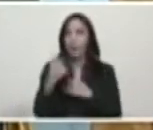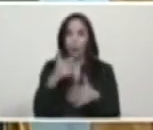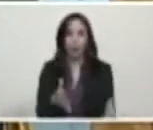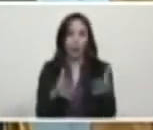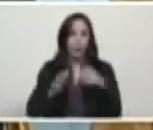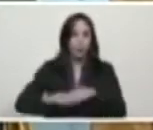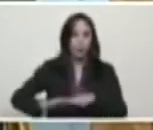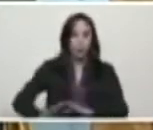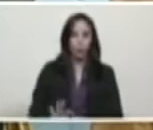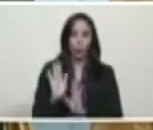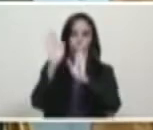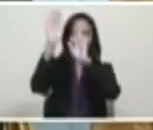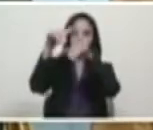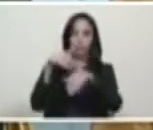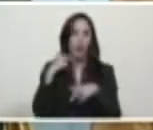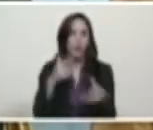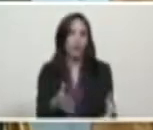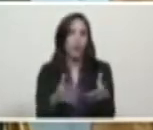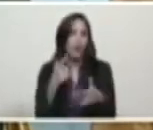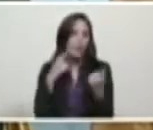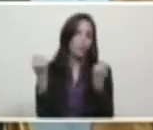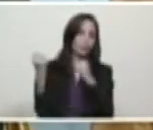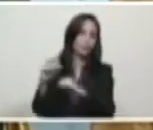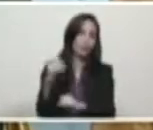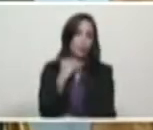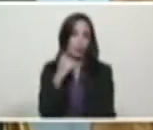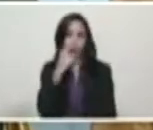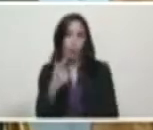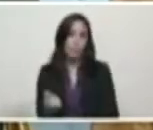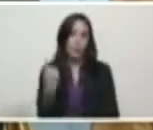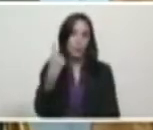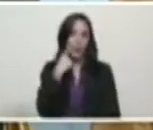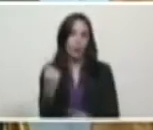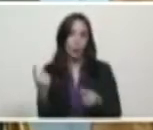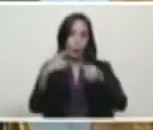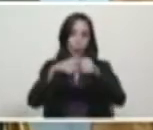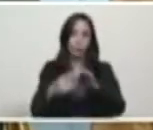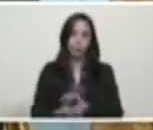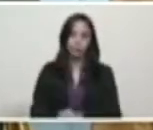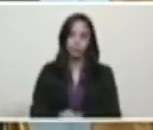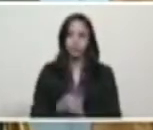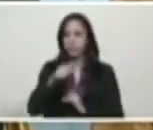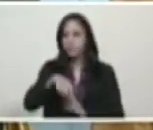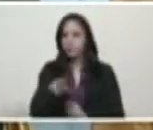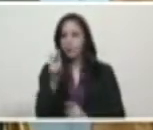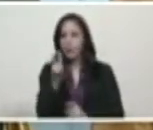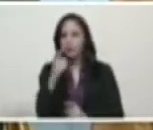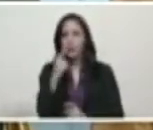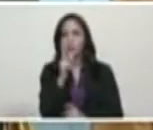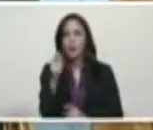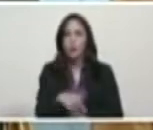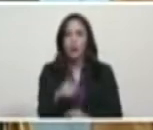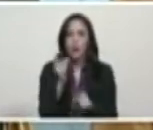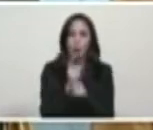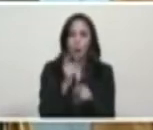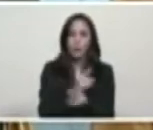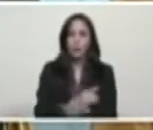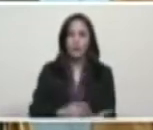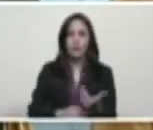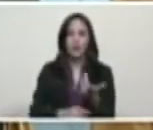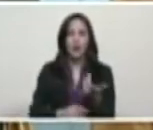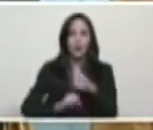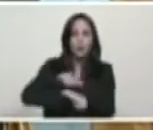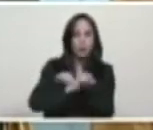basquetbol. Le ganamos a todos y clasificamos de primero. Aquí en Venezuela también hemos hecho el cuadrangular de la